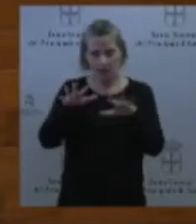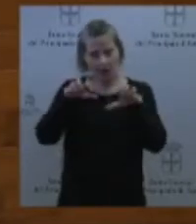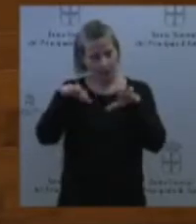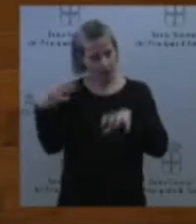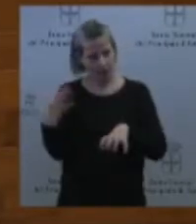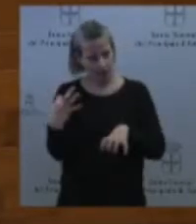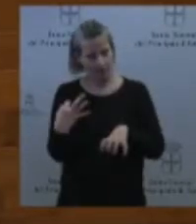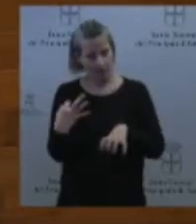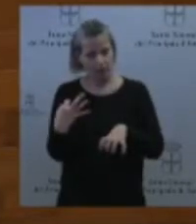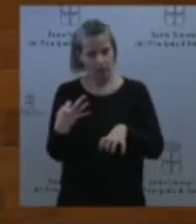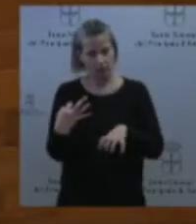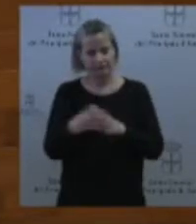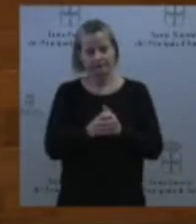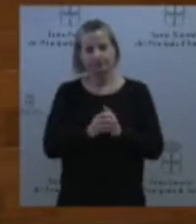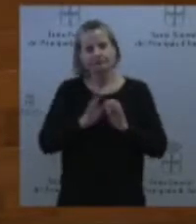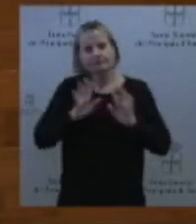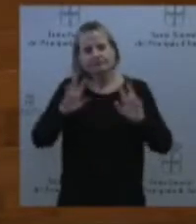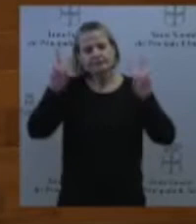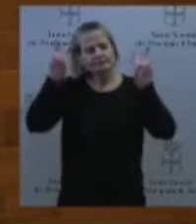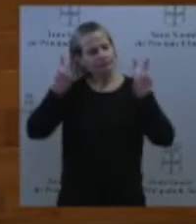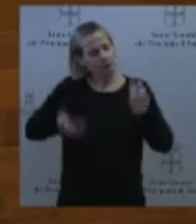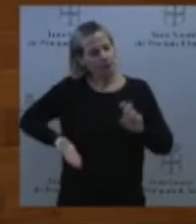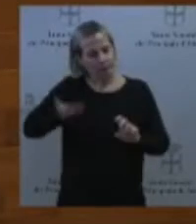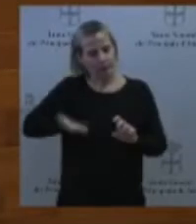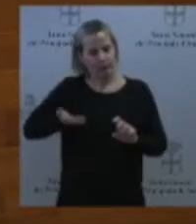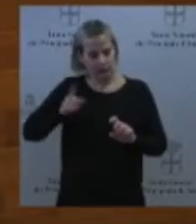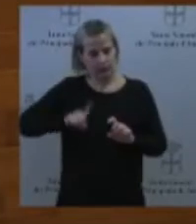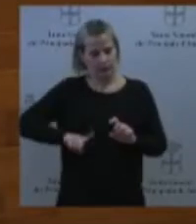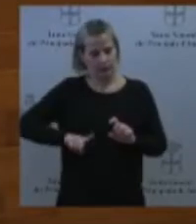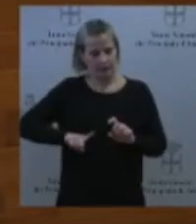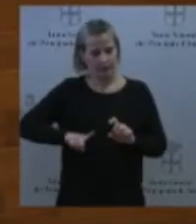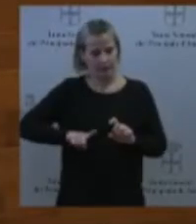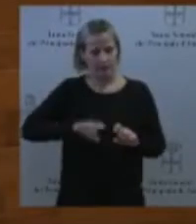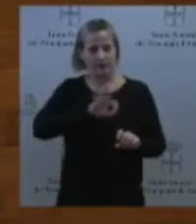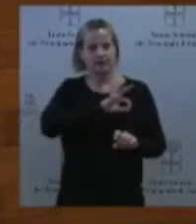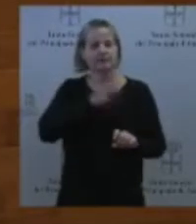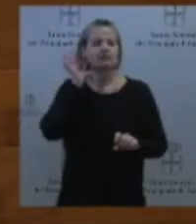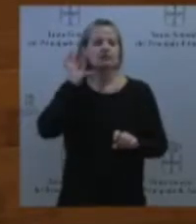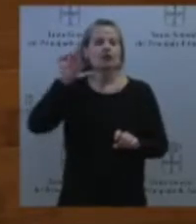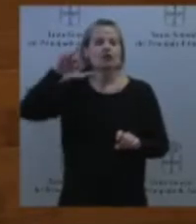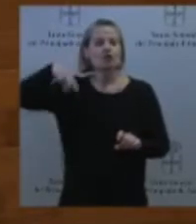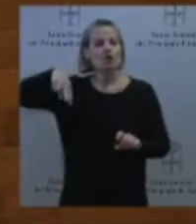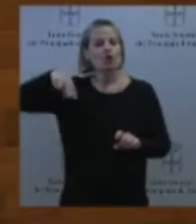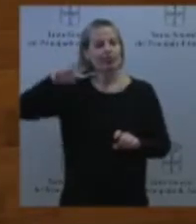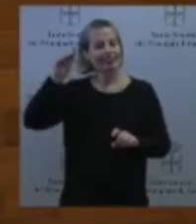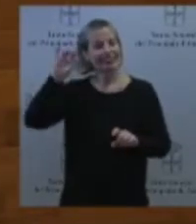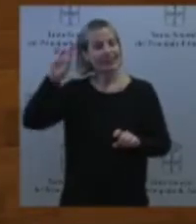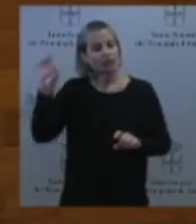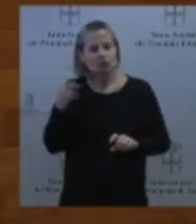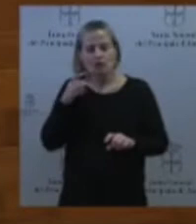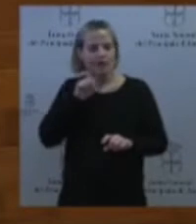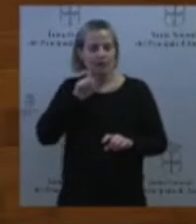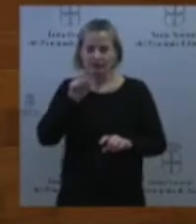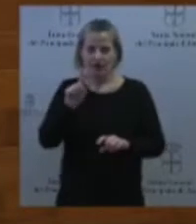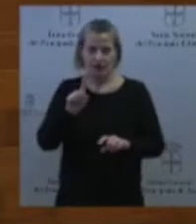parece fundamental también, y que la señora Ronderos no dijo ninguna mentira el otro día, y que también es súper importante conocer cómo